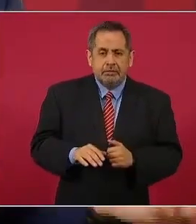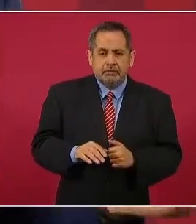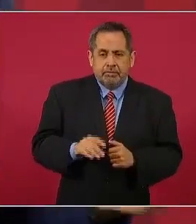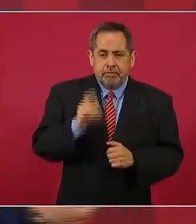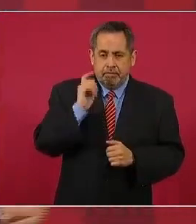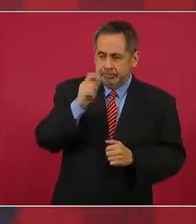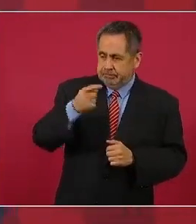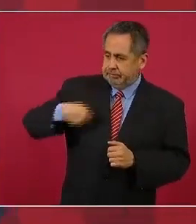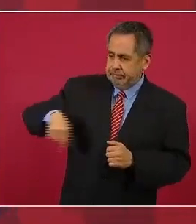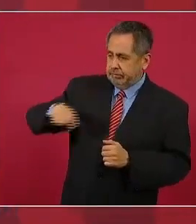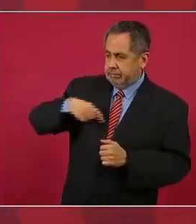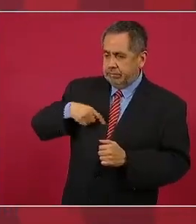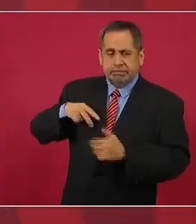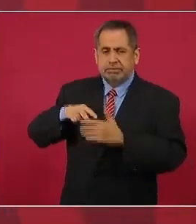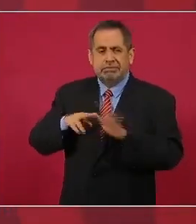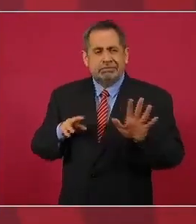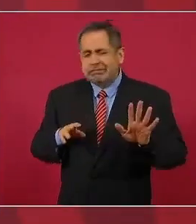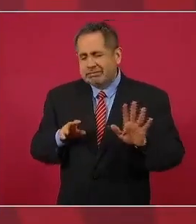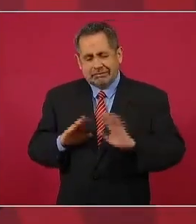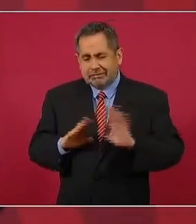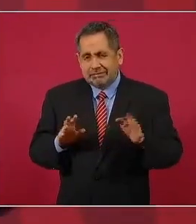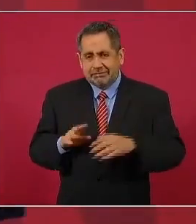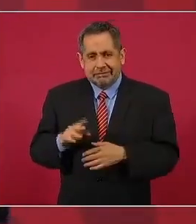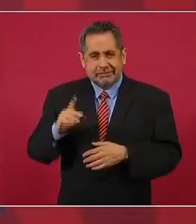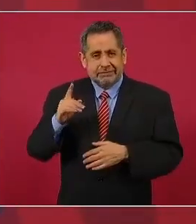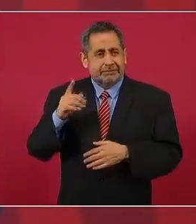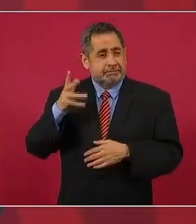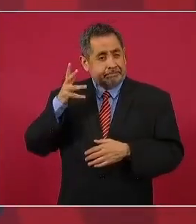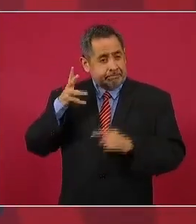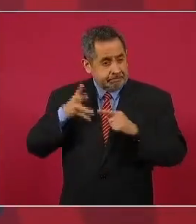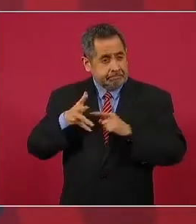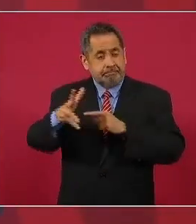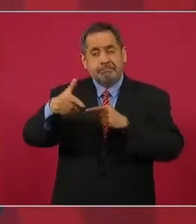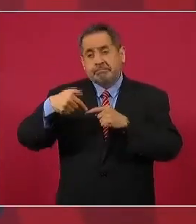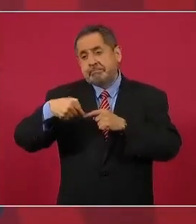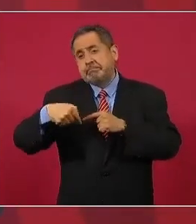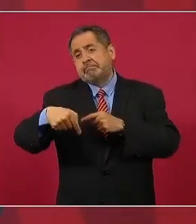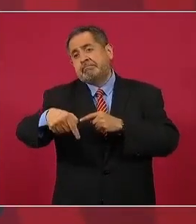estemos nosotros, va a ser muy difícil,